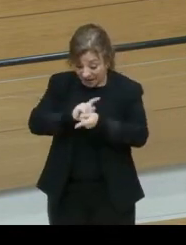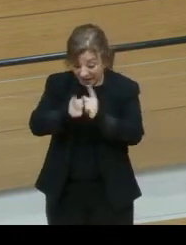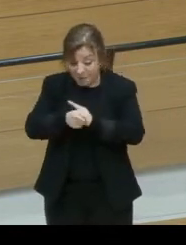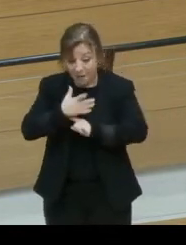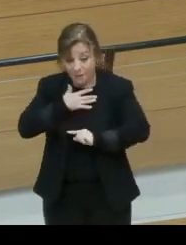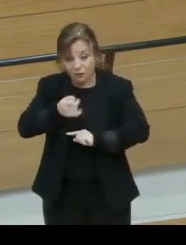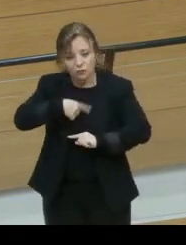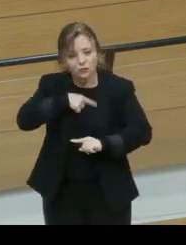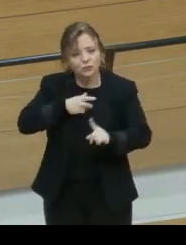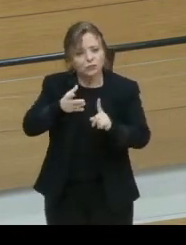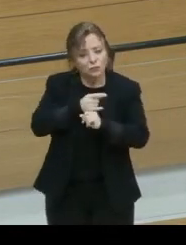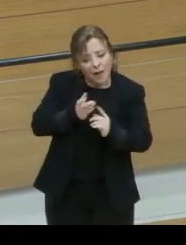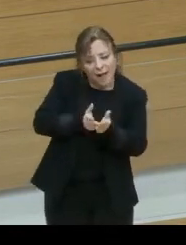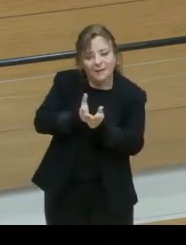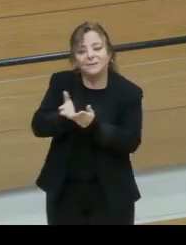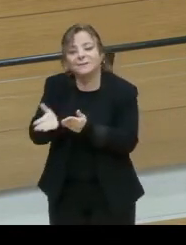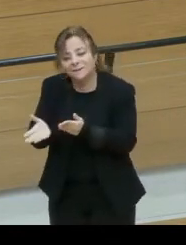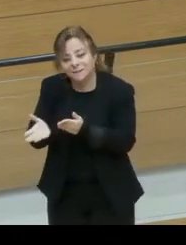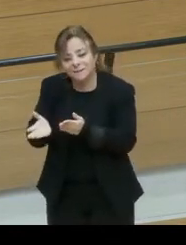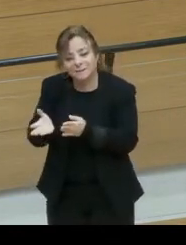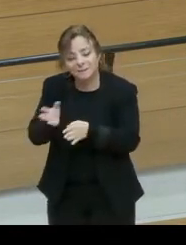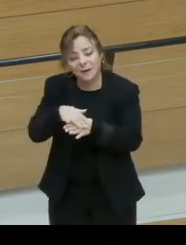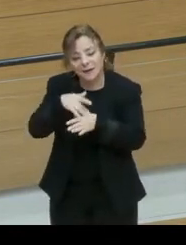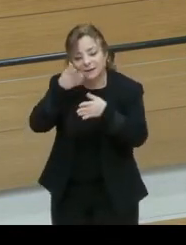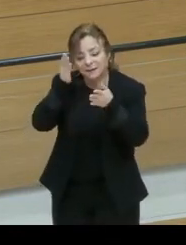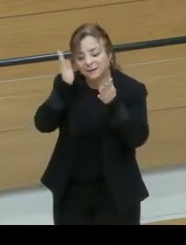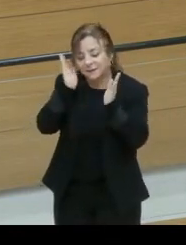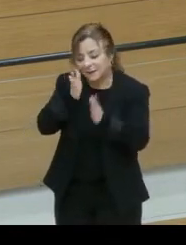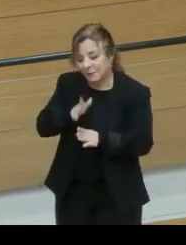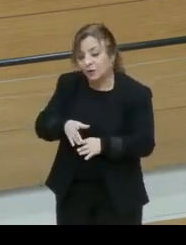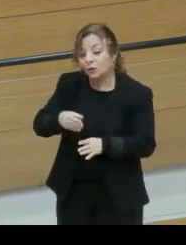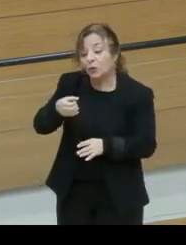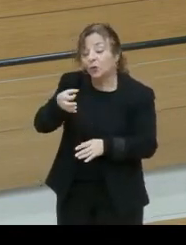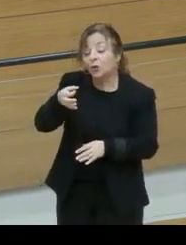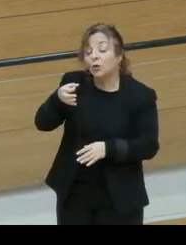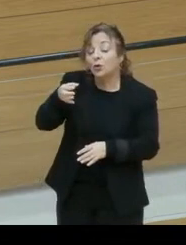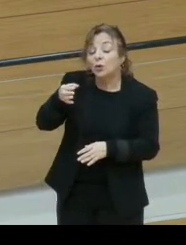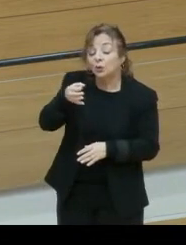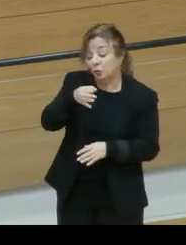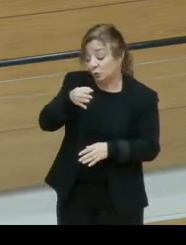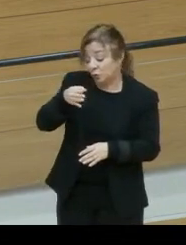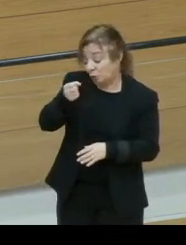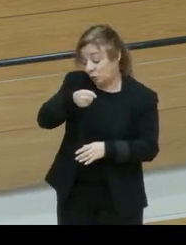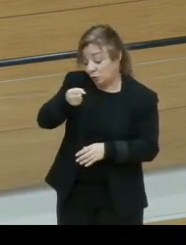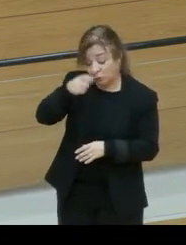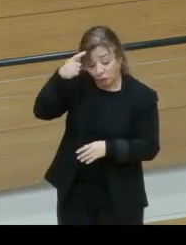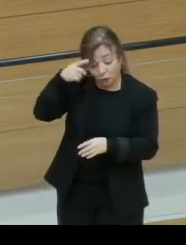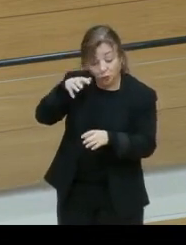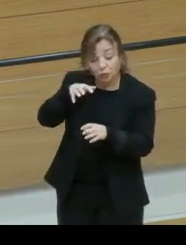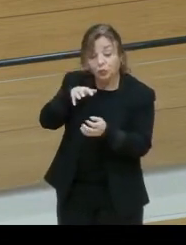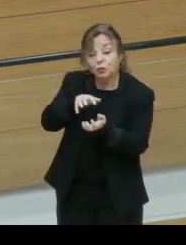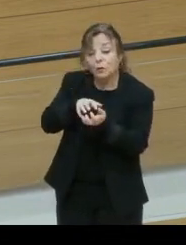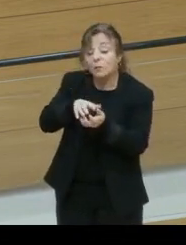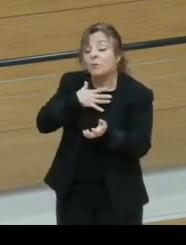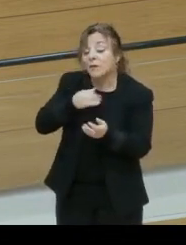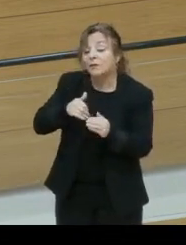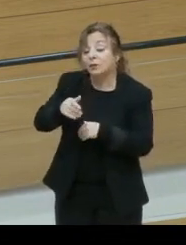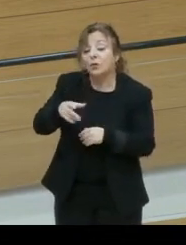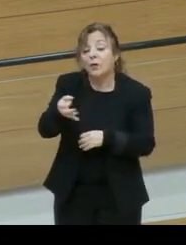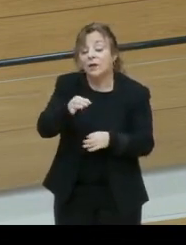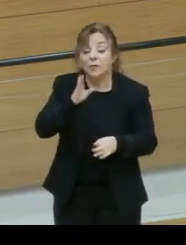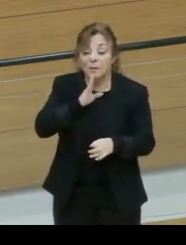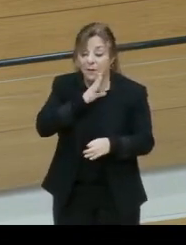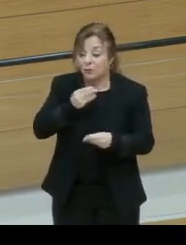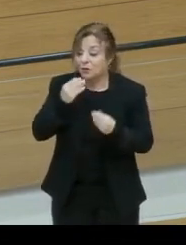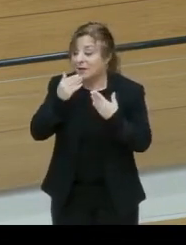podemos encontrar alternativas para el tratamiento de los tumores cerebrales, como podría ser en un futuro las células madre. Muchas gracias, espero que